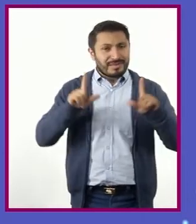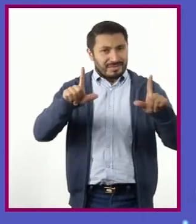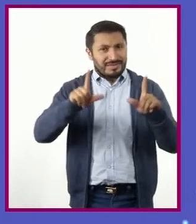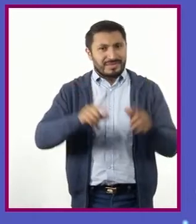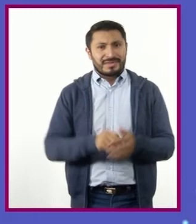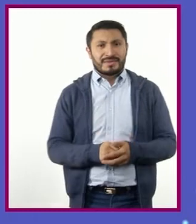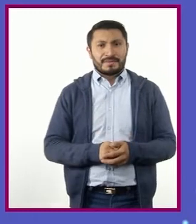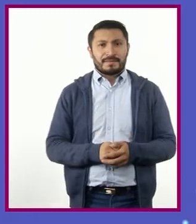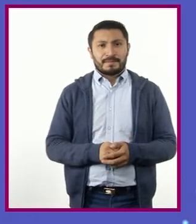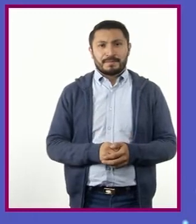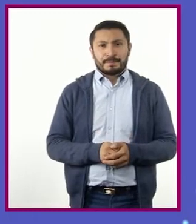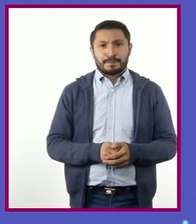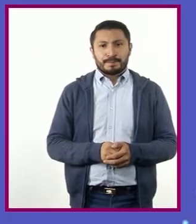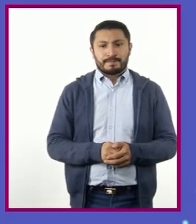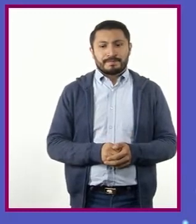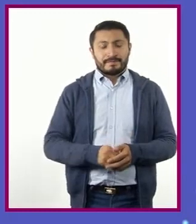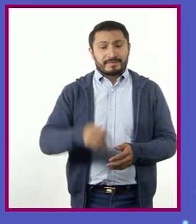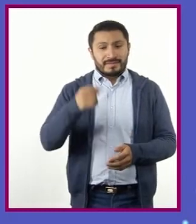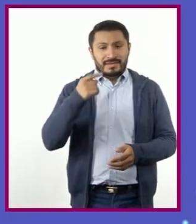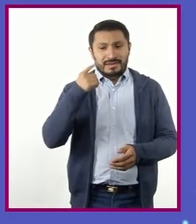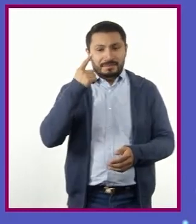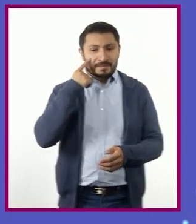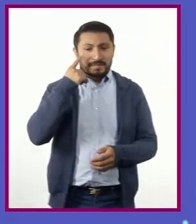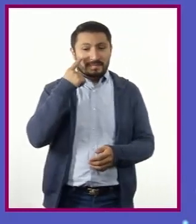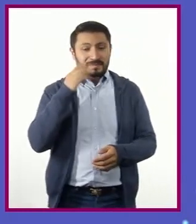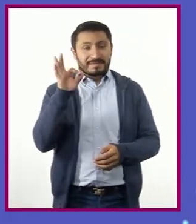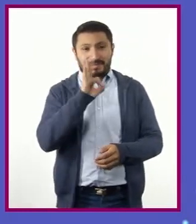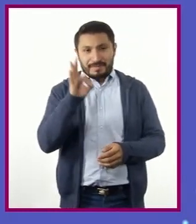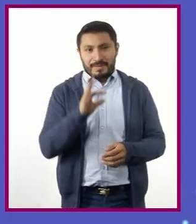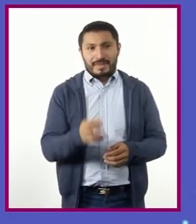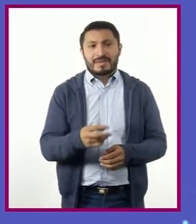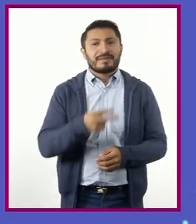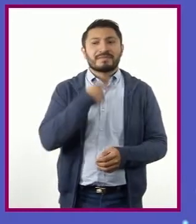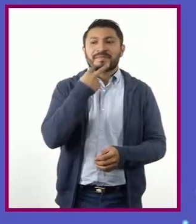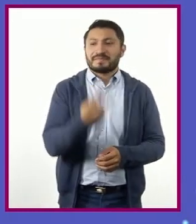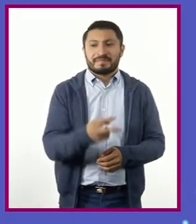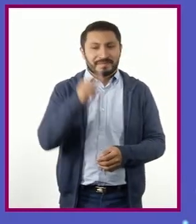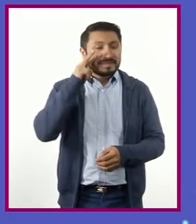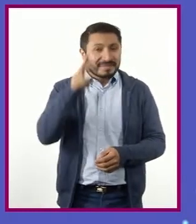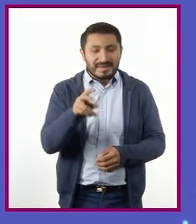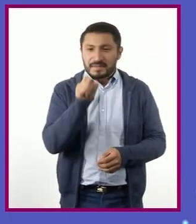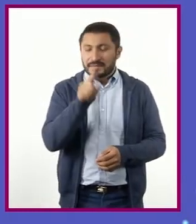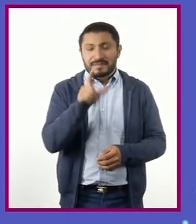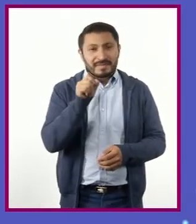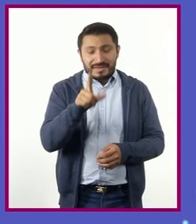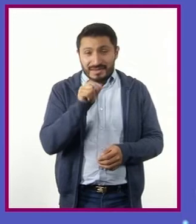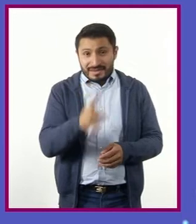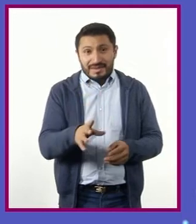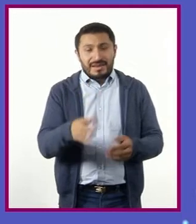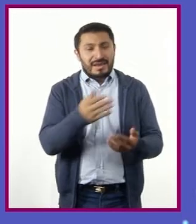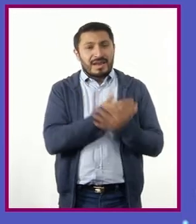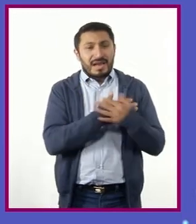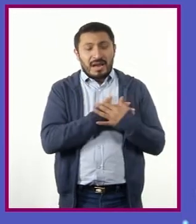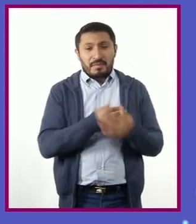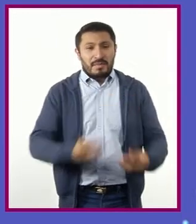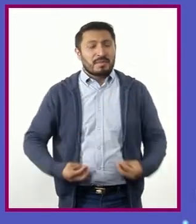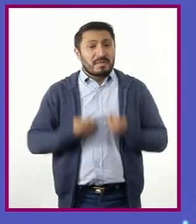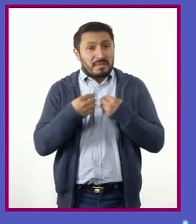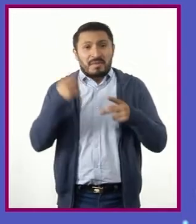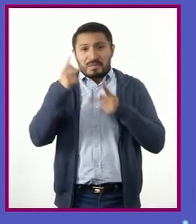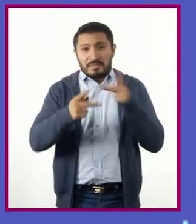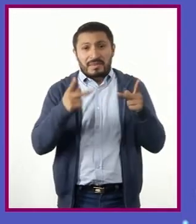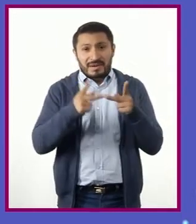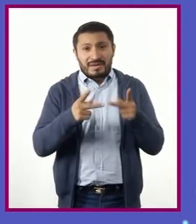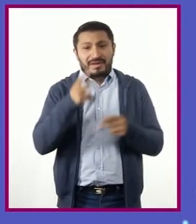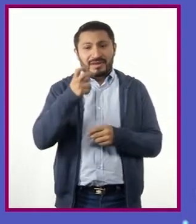fragmento. Ojos, si ha quedado en vos de la vista el mismo efecto, amor vivirá perfecto,